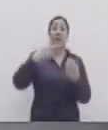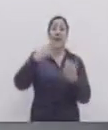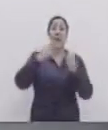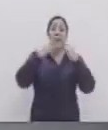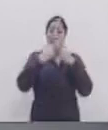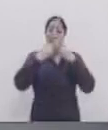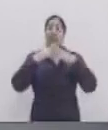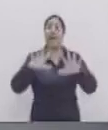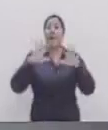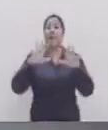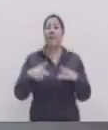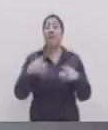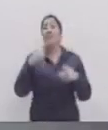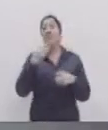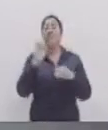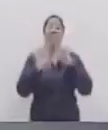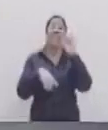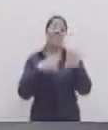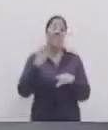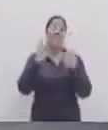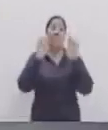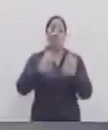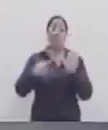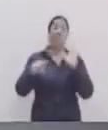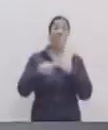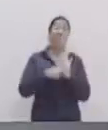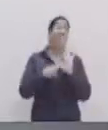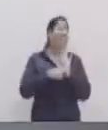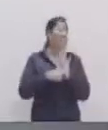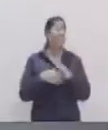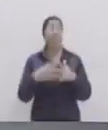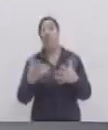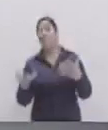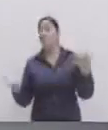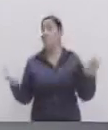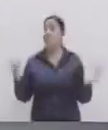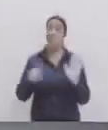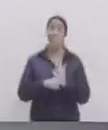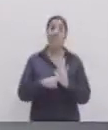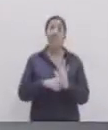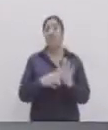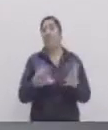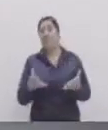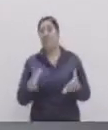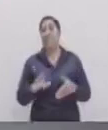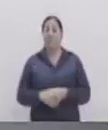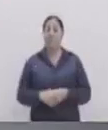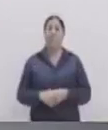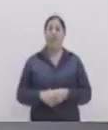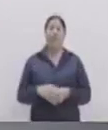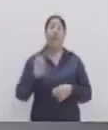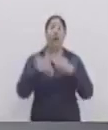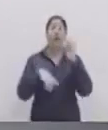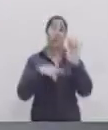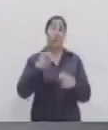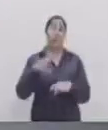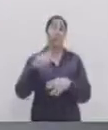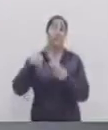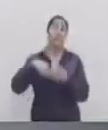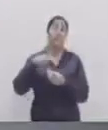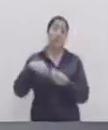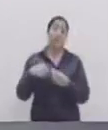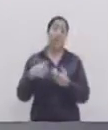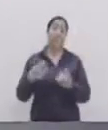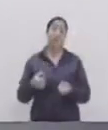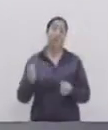personas que son tan negativas que salen y ven el sol y, por ejemplo, ese sol de lluvia. Entonces, realmente en familia pasa mucho